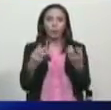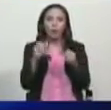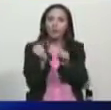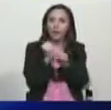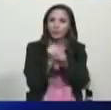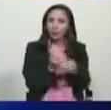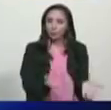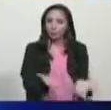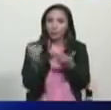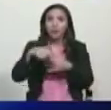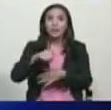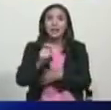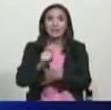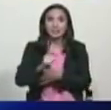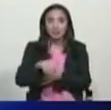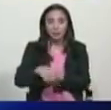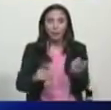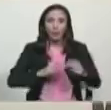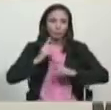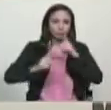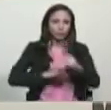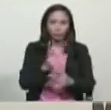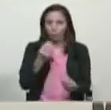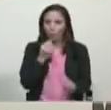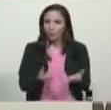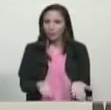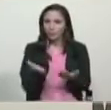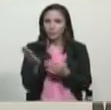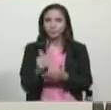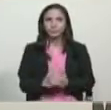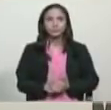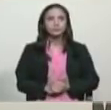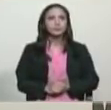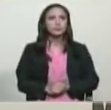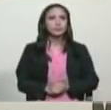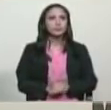trabajo que necesitamos para producir nuestros alimentos. Adelante.